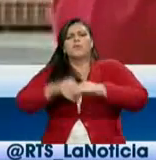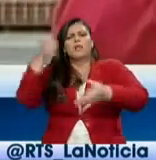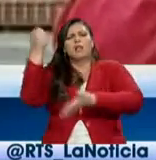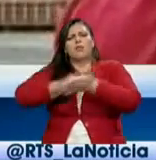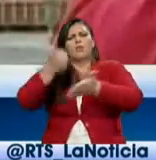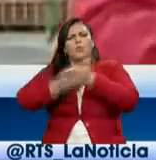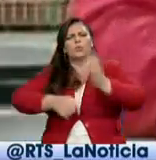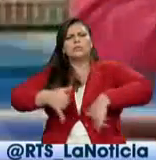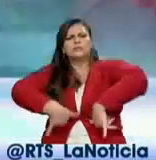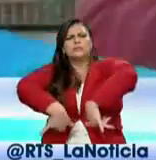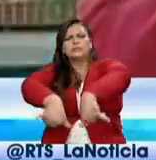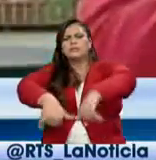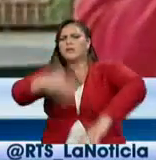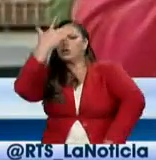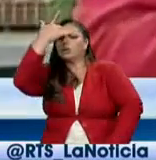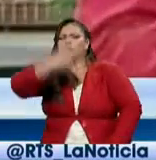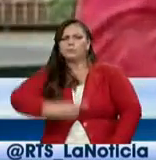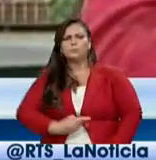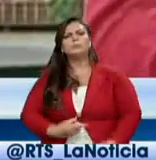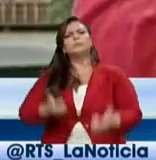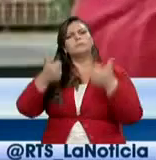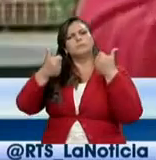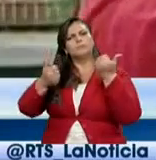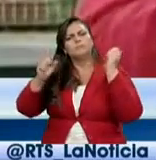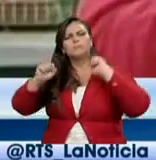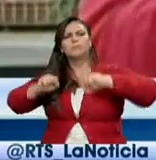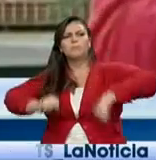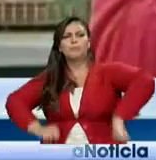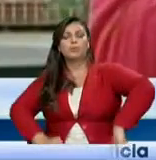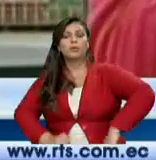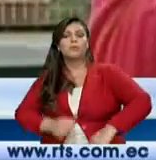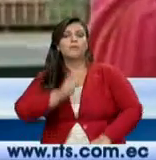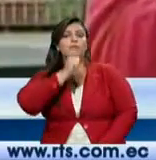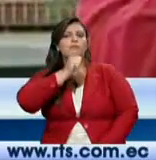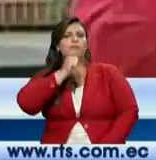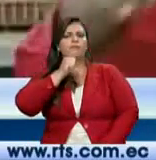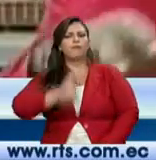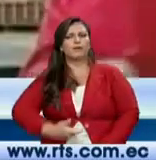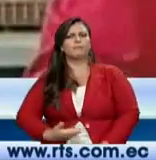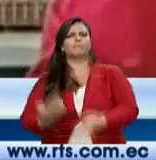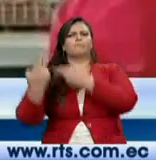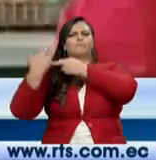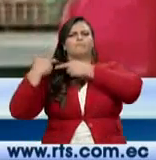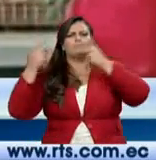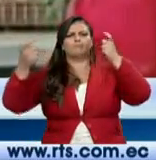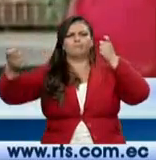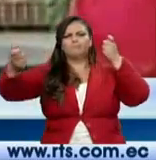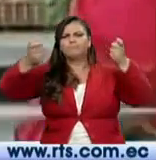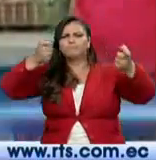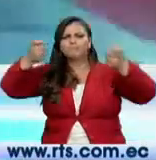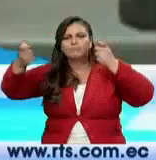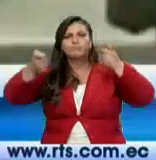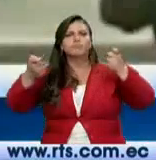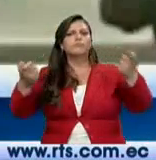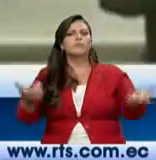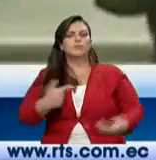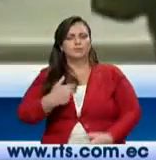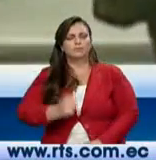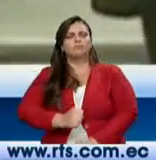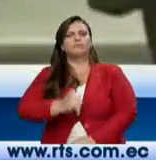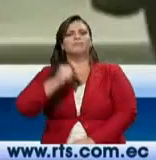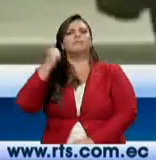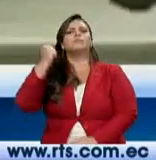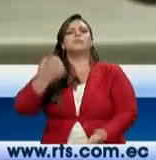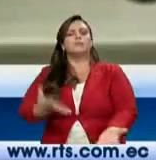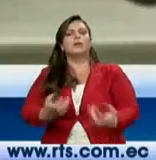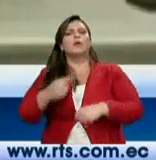medidas y decisiones que son necesarias tomar, pero hace falta un poder político del poder popular que se ratifique el 6 de diciembre. En las elecciones del